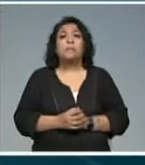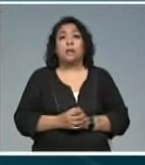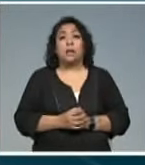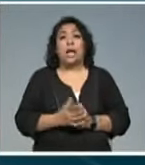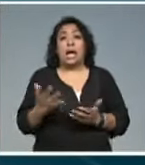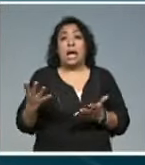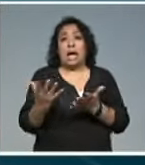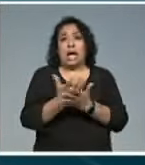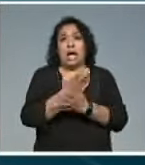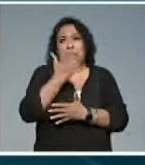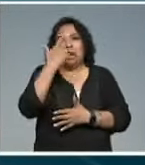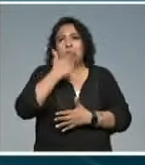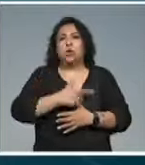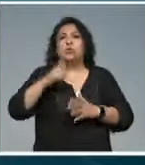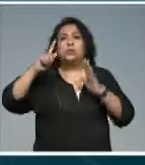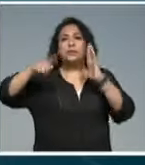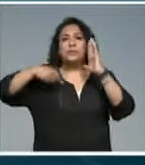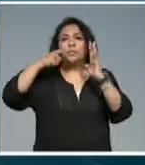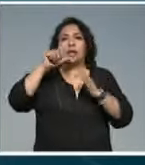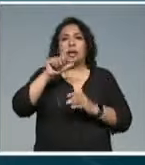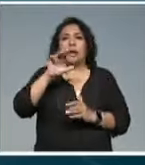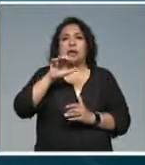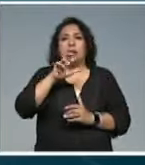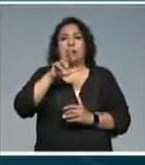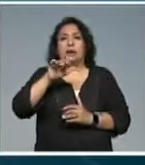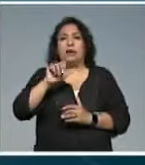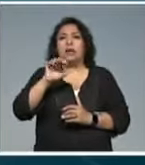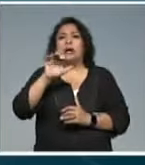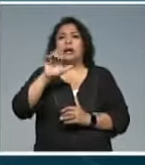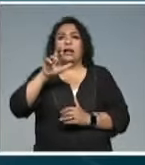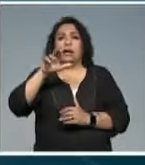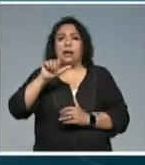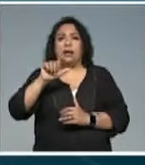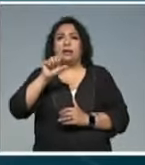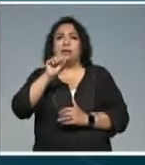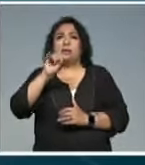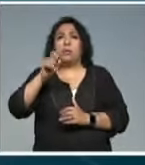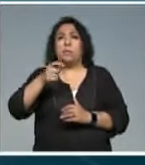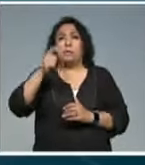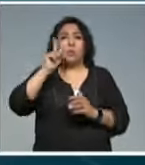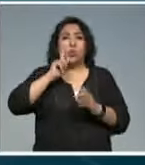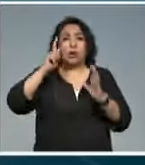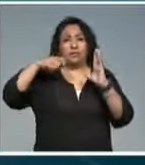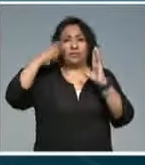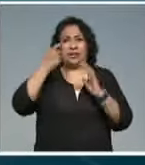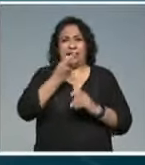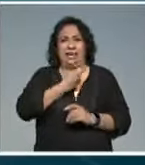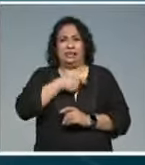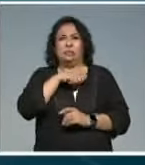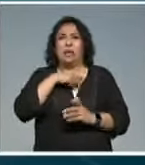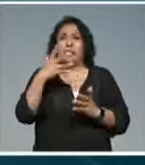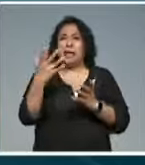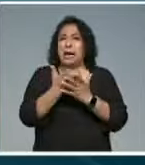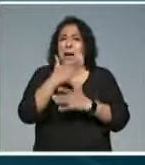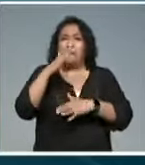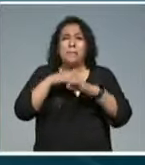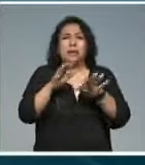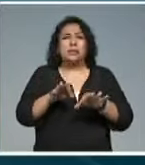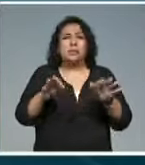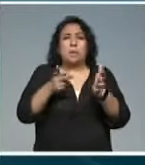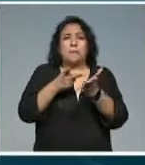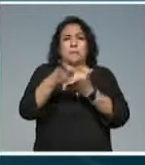La gran triunfadora de la noche fue la cinta Alcaraz de Carla Simón, que se convierte en la primera cineasta española en obtener el máximo